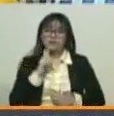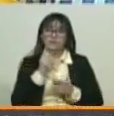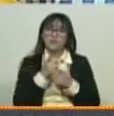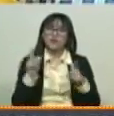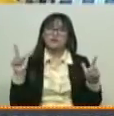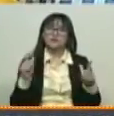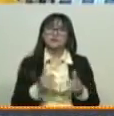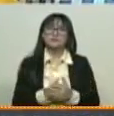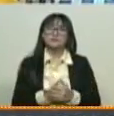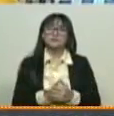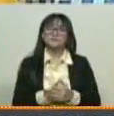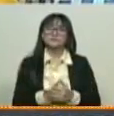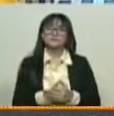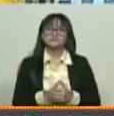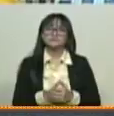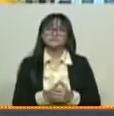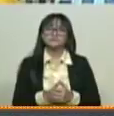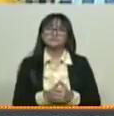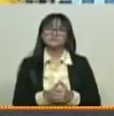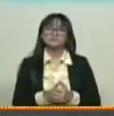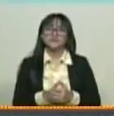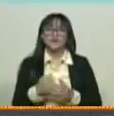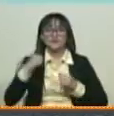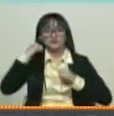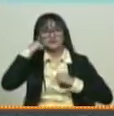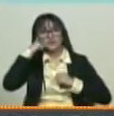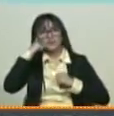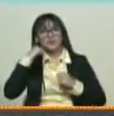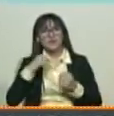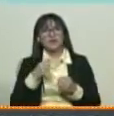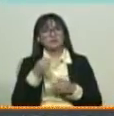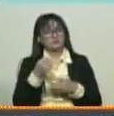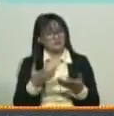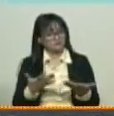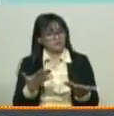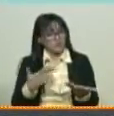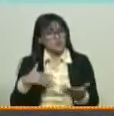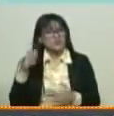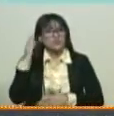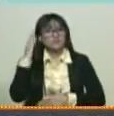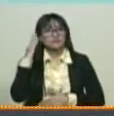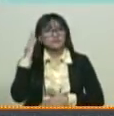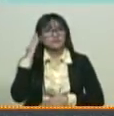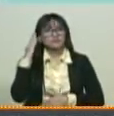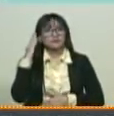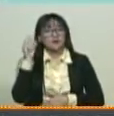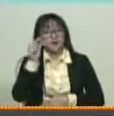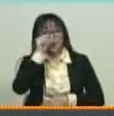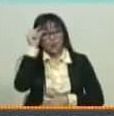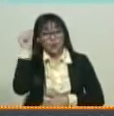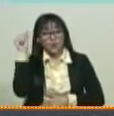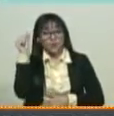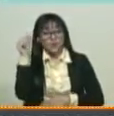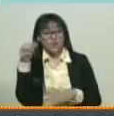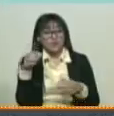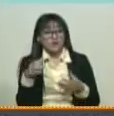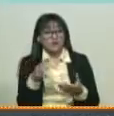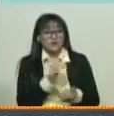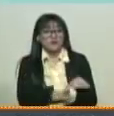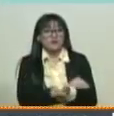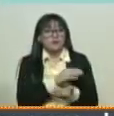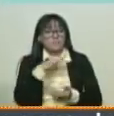Bolívar, nuestro gran mariscal de Ayacucho, Francisco de Miranda. Yo quisiera saber, bueno, si para Julio Borges, nuestros grandes